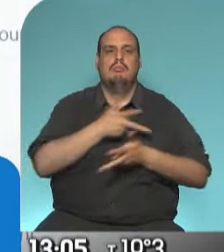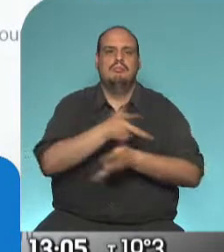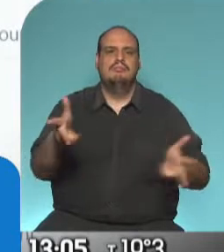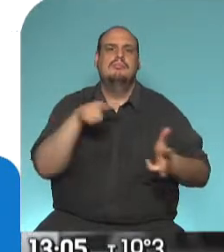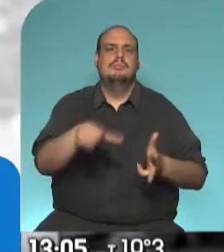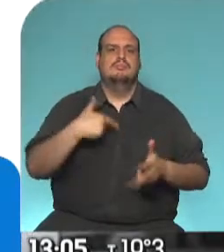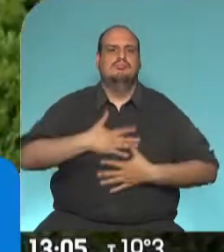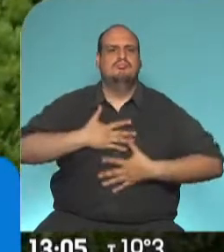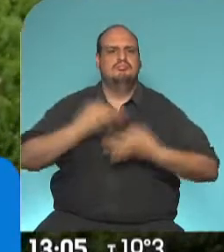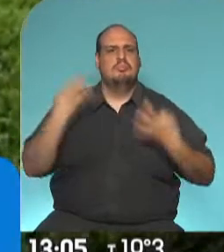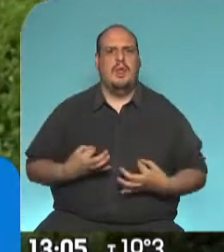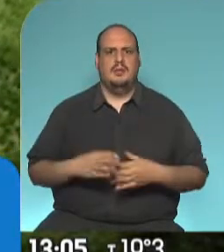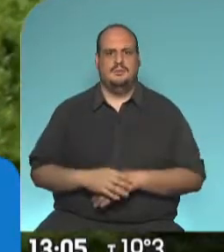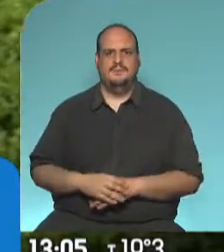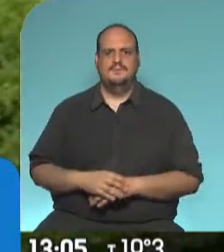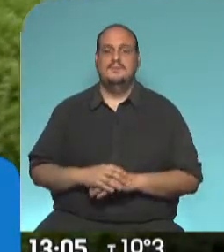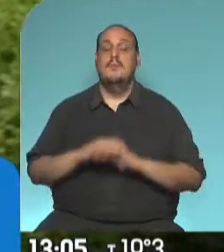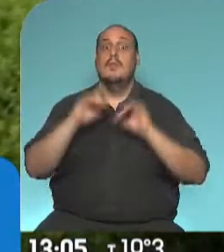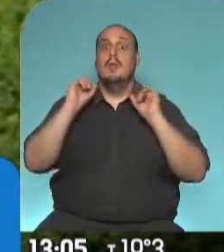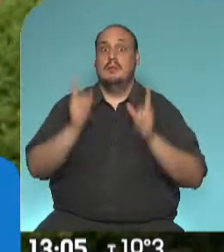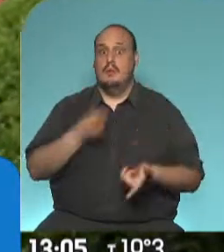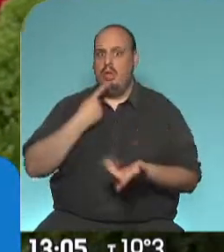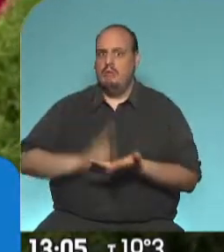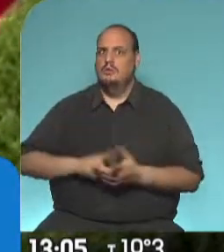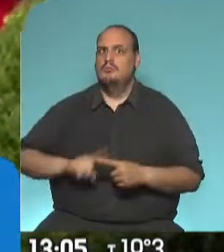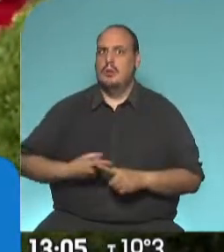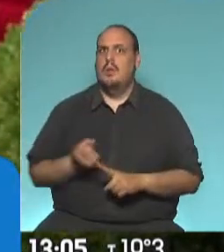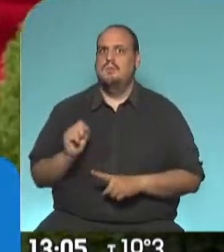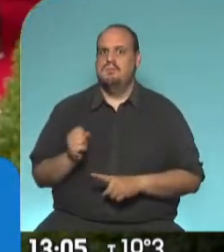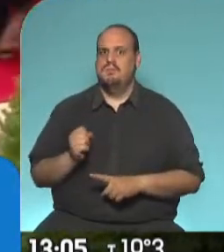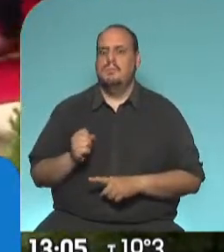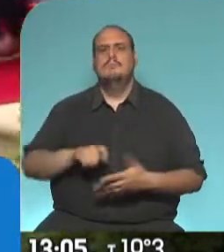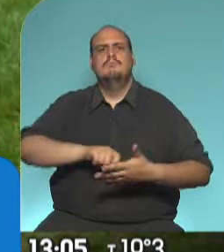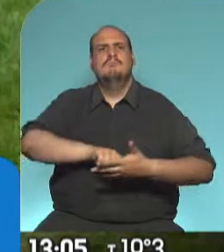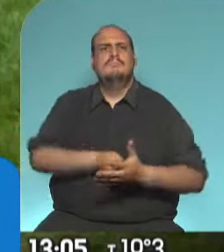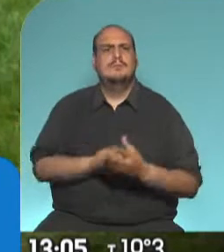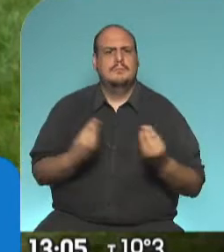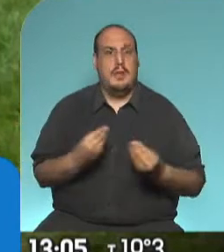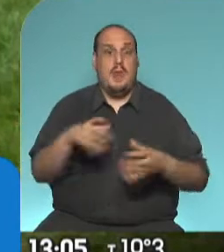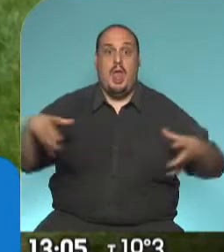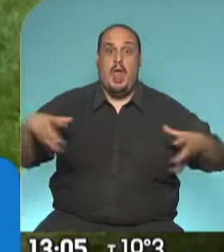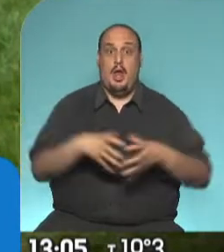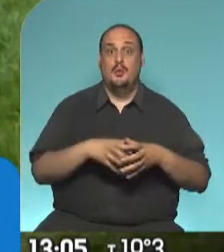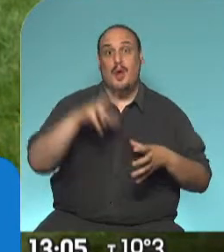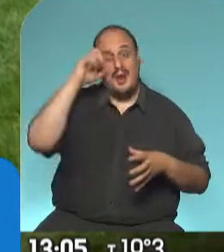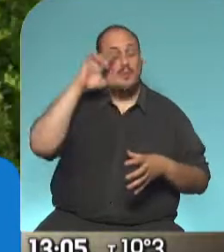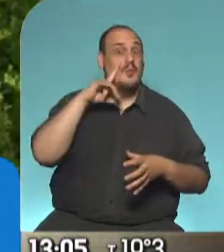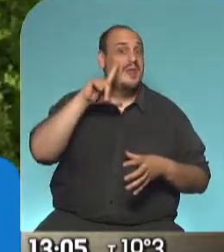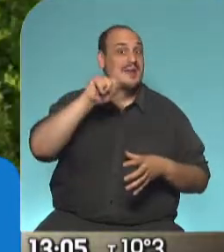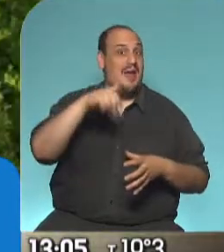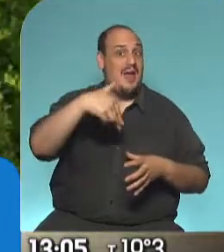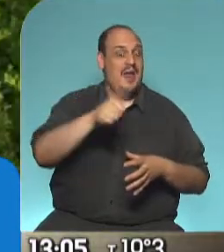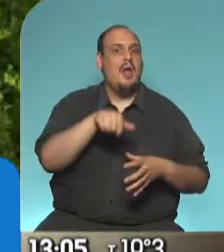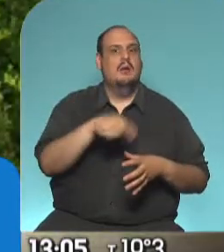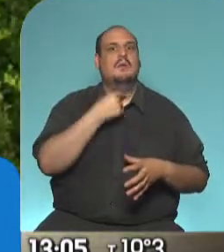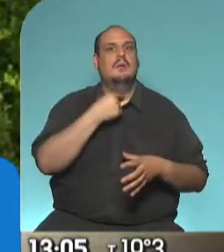forma. También tomó decisiones políticas. Presiona para que la mayoría republicana en el Senado avance con la